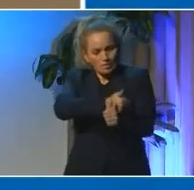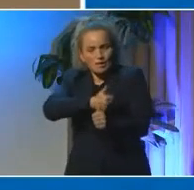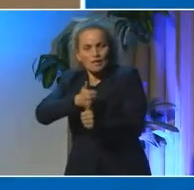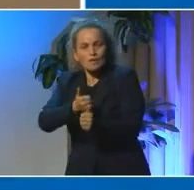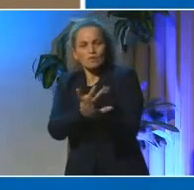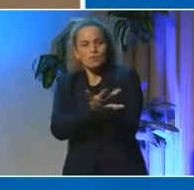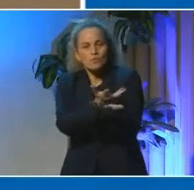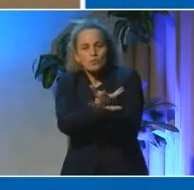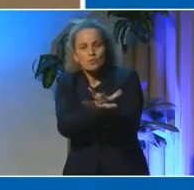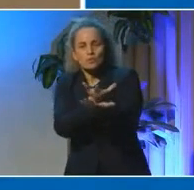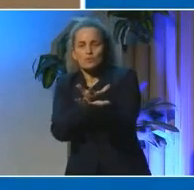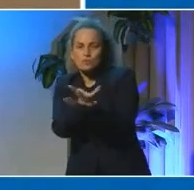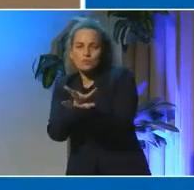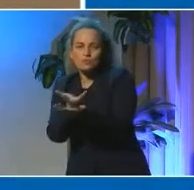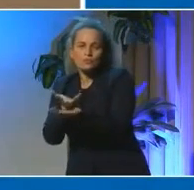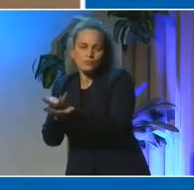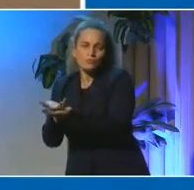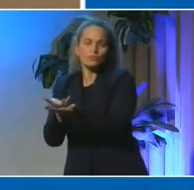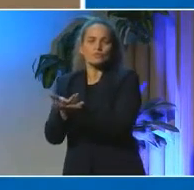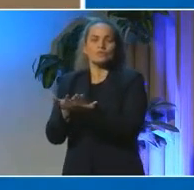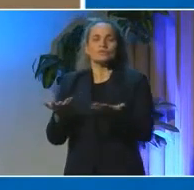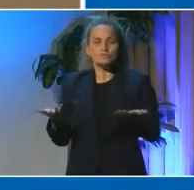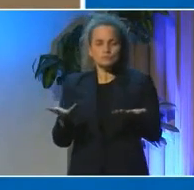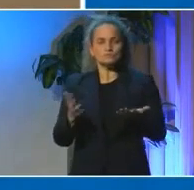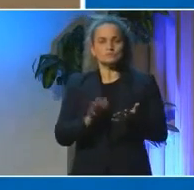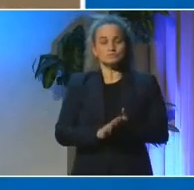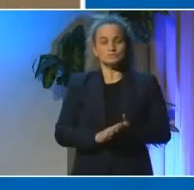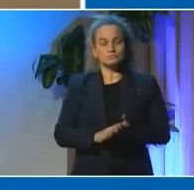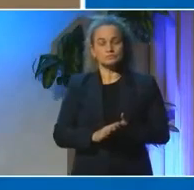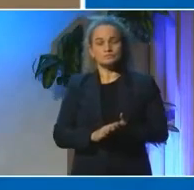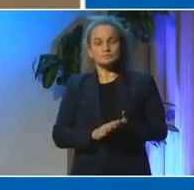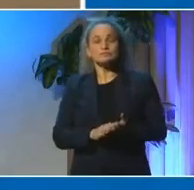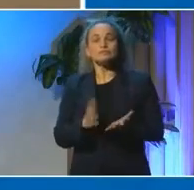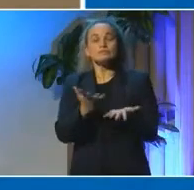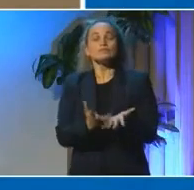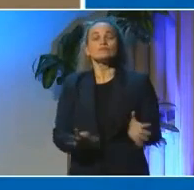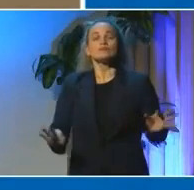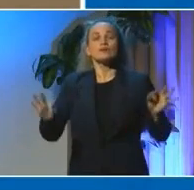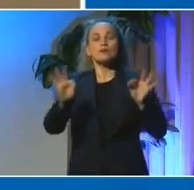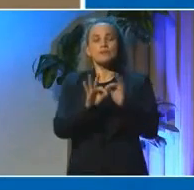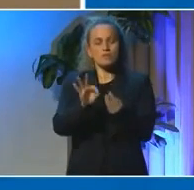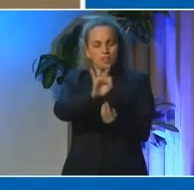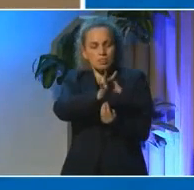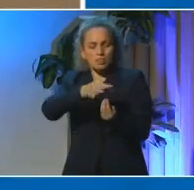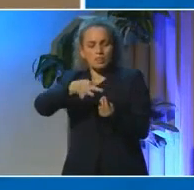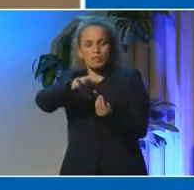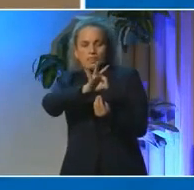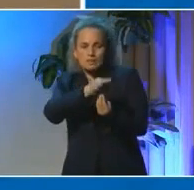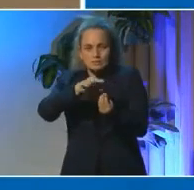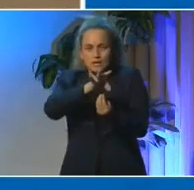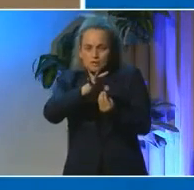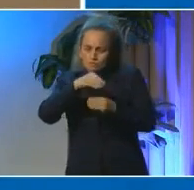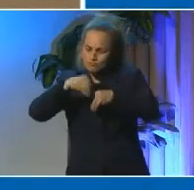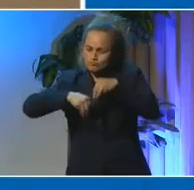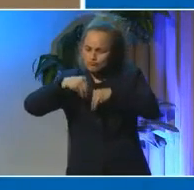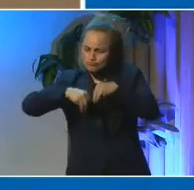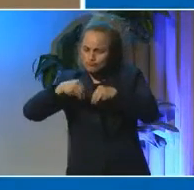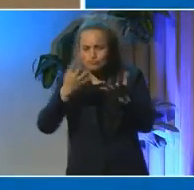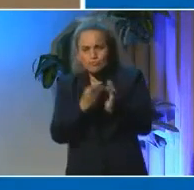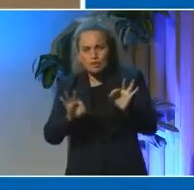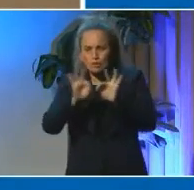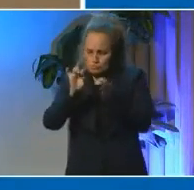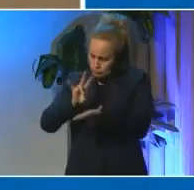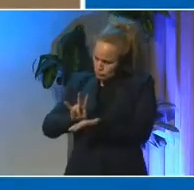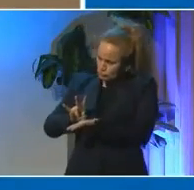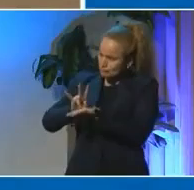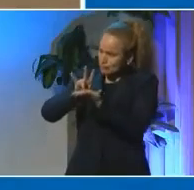eh la la el siguiente mensaje y es el valor nuevamente del diseño y el valor que tenemos de inspirarlos en